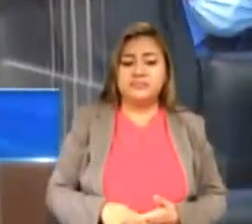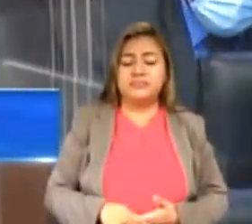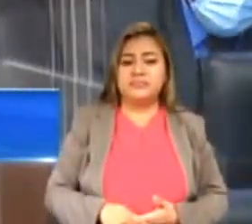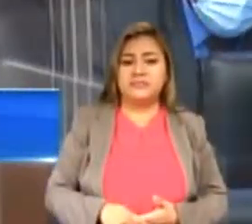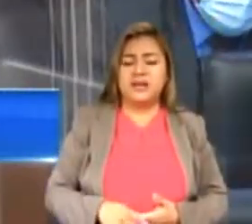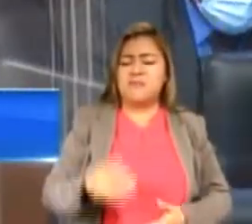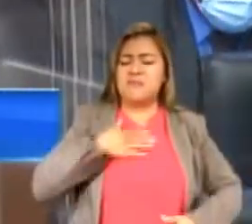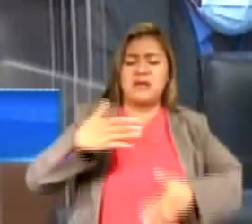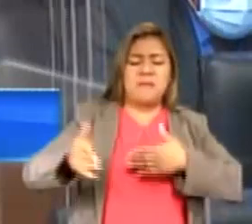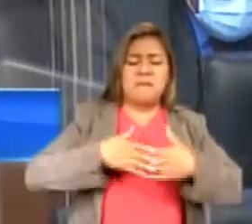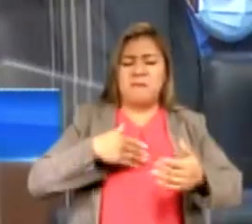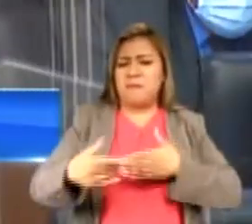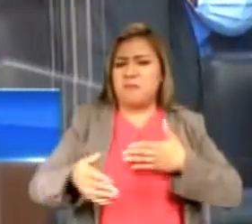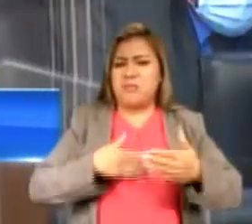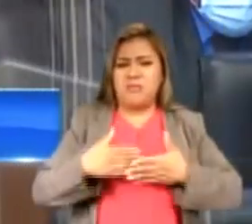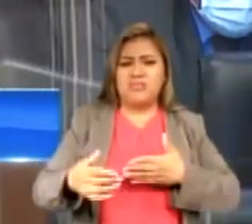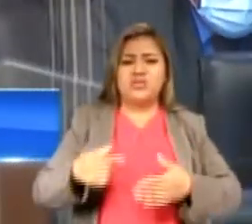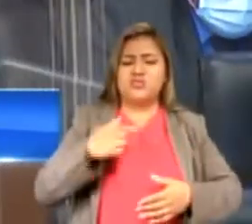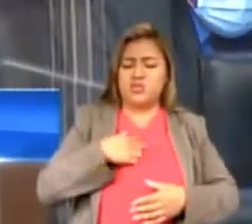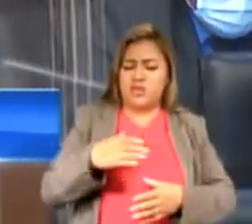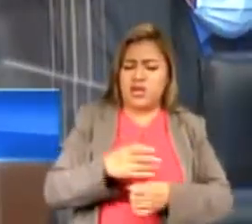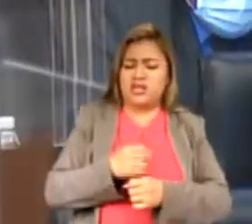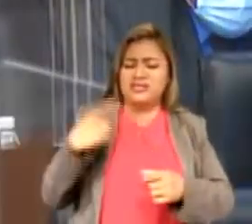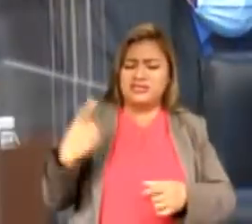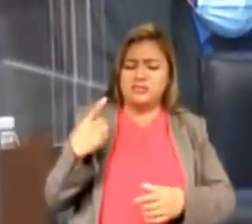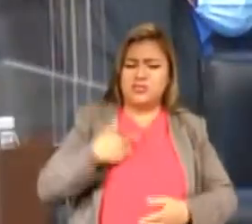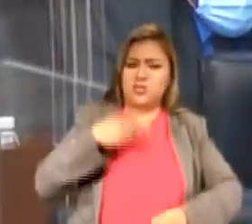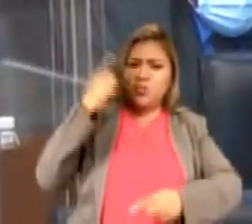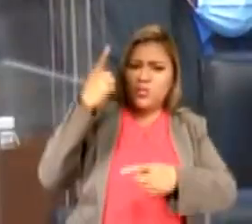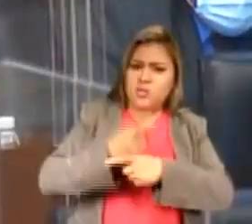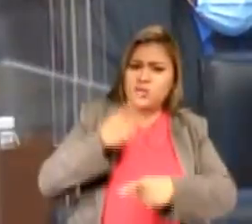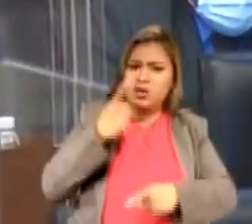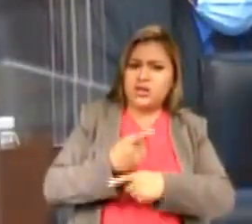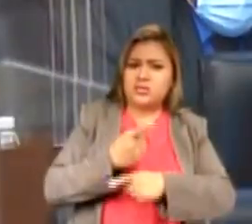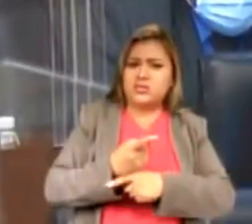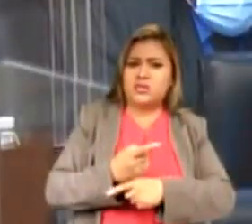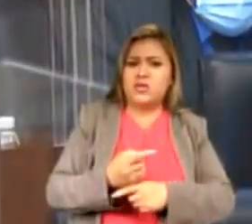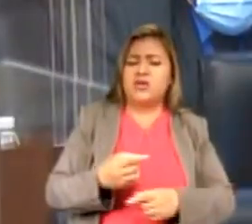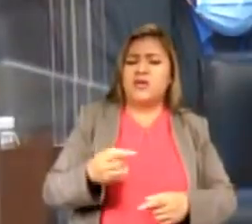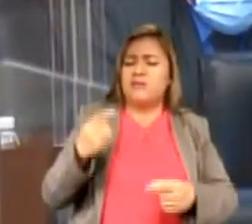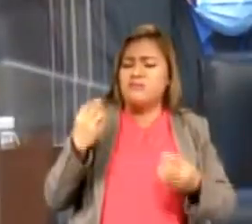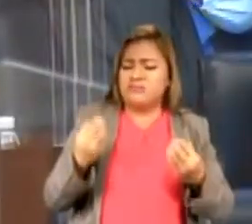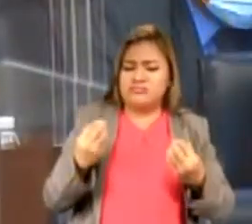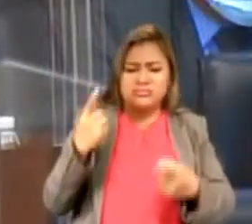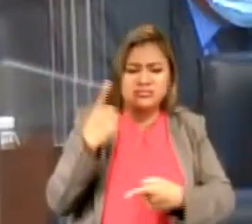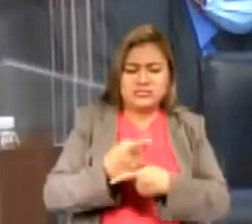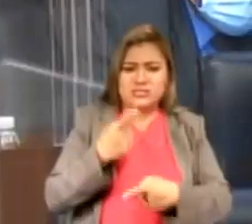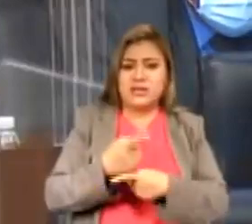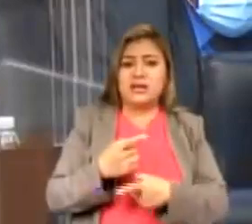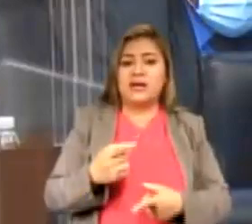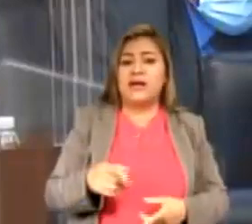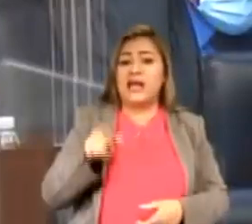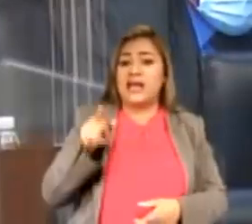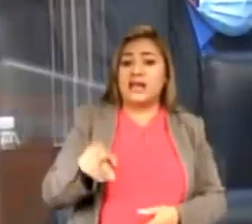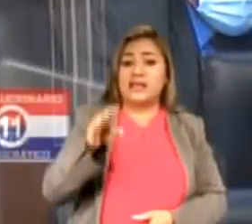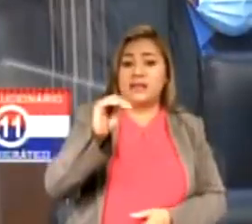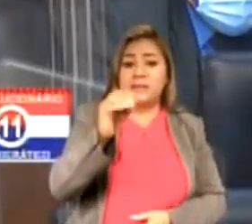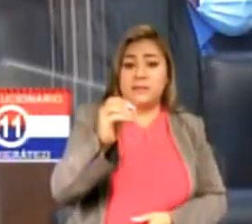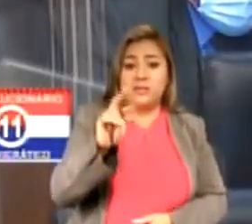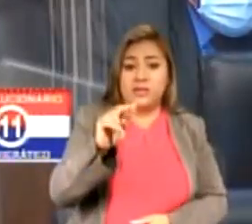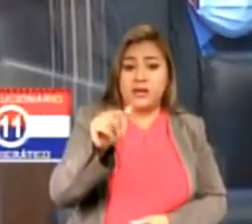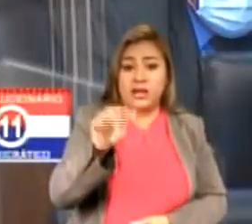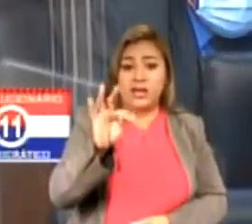importa, porque hice lo correcto. Y muchos hicimos lo correcto. Pero esa moratoria tiene que ser real, porque si